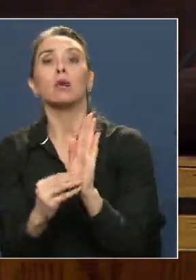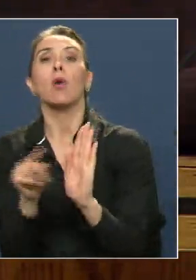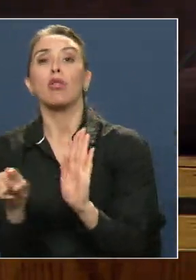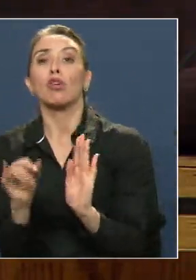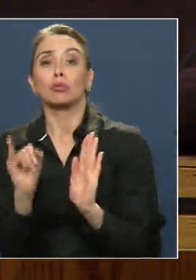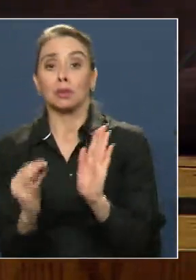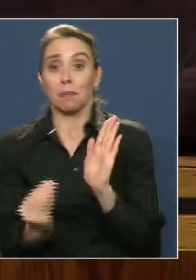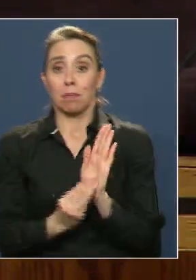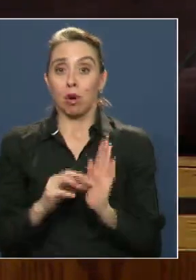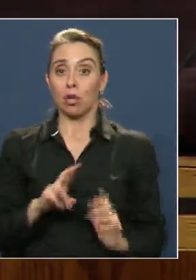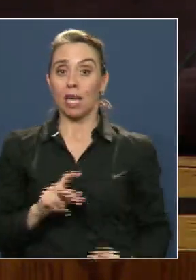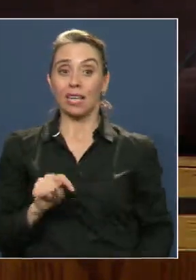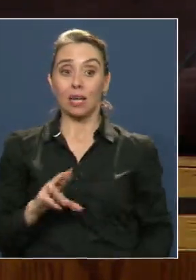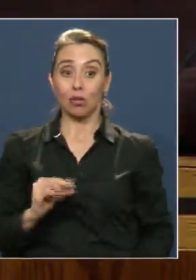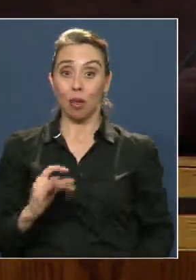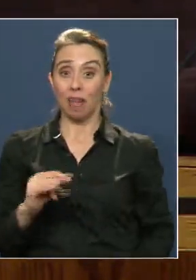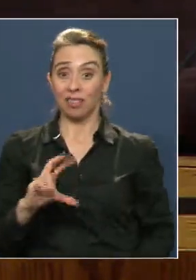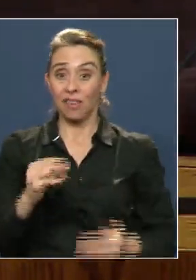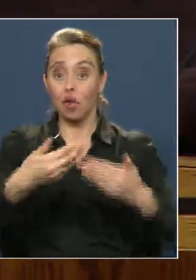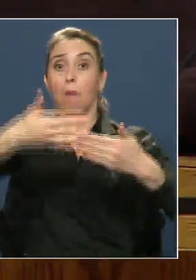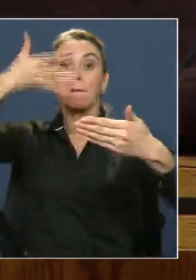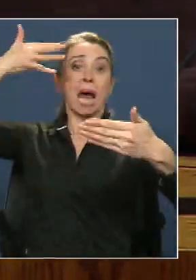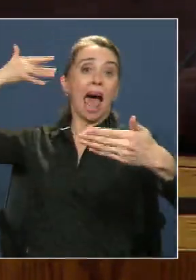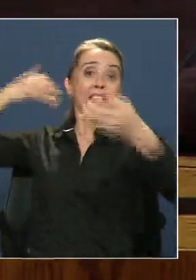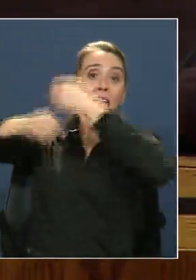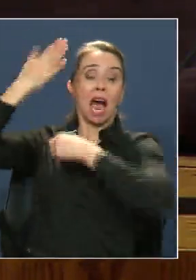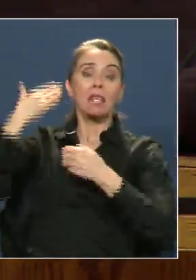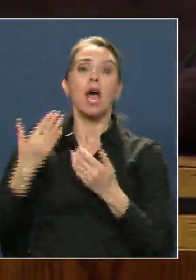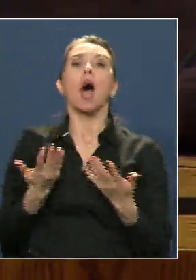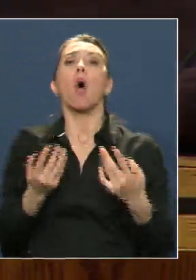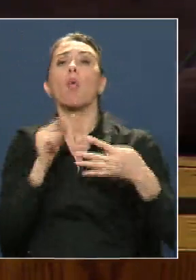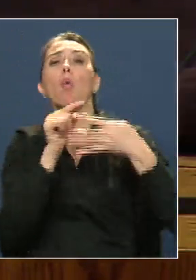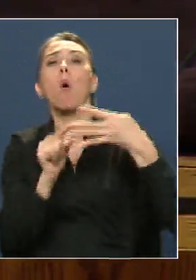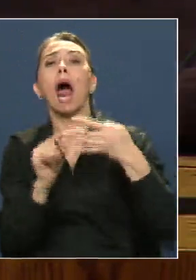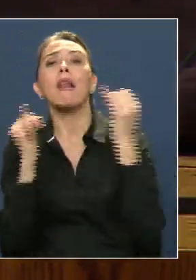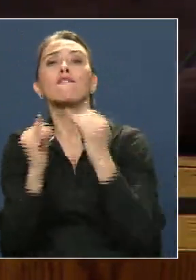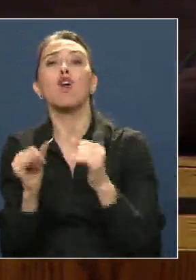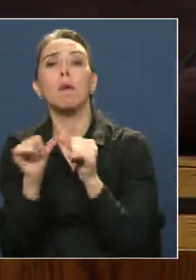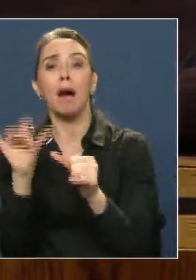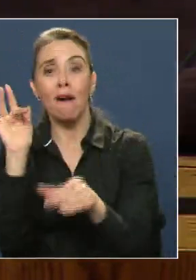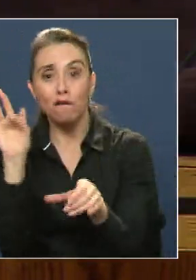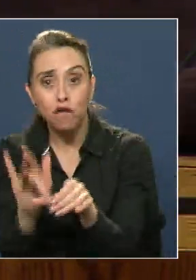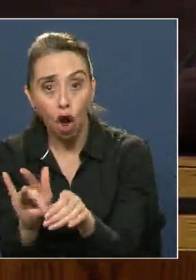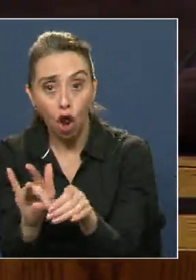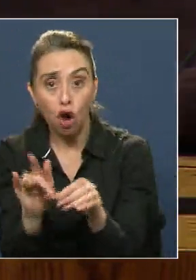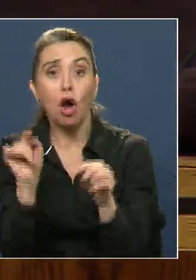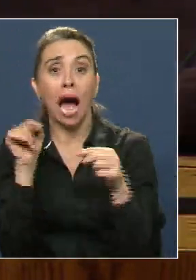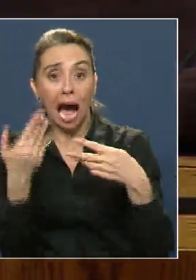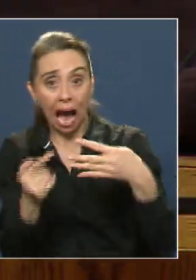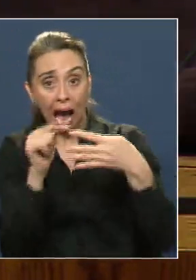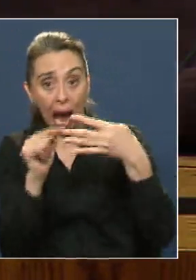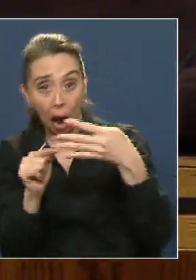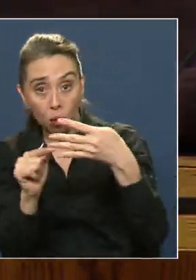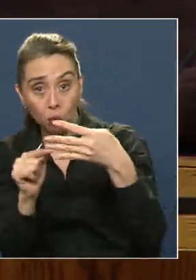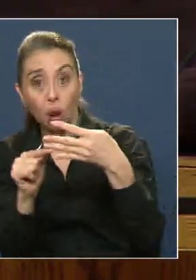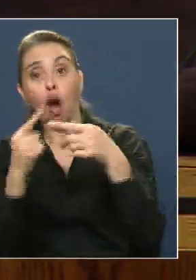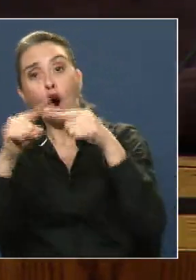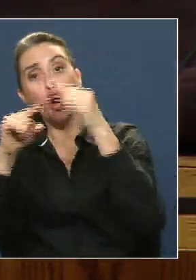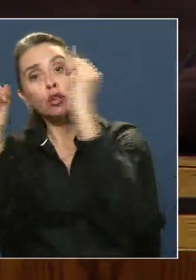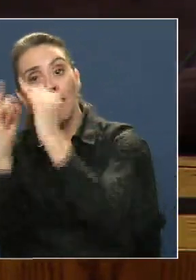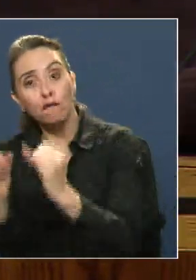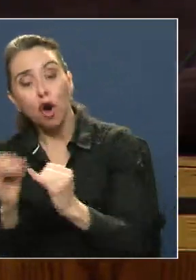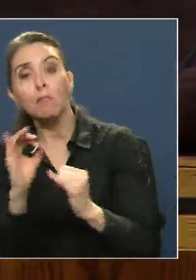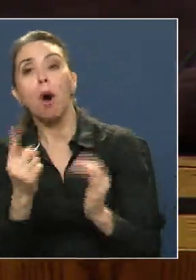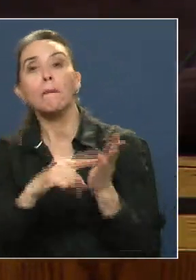retroactivo, ¿a qué tipo de violación le vamos a dar efecto retroactivo? ¿A la actual o a la del año 99